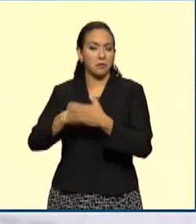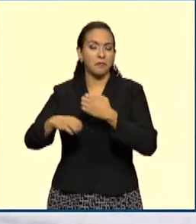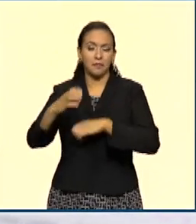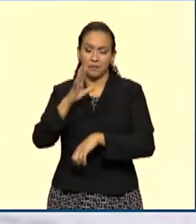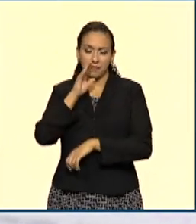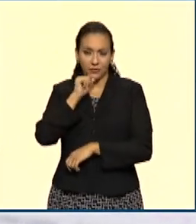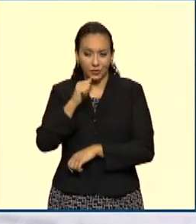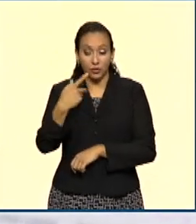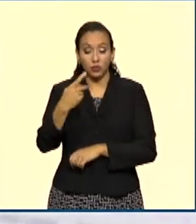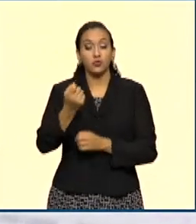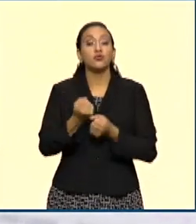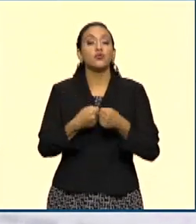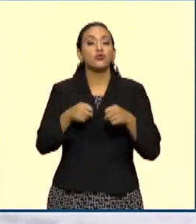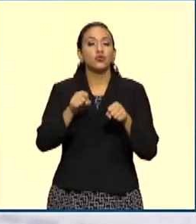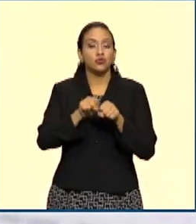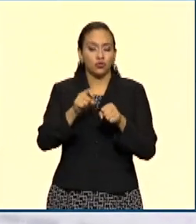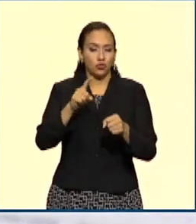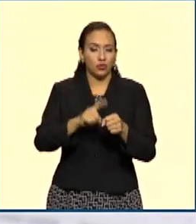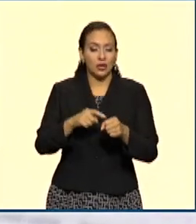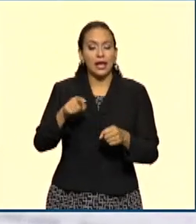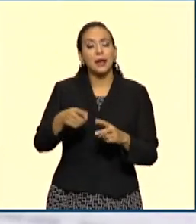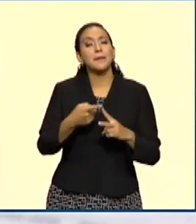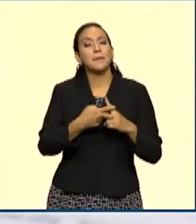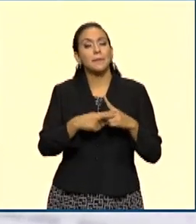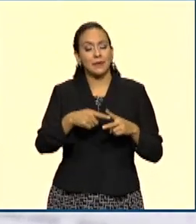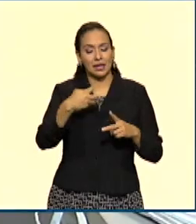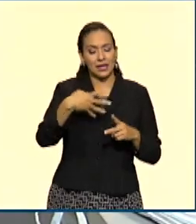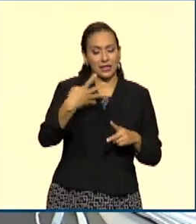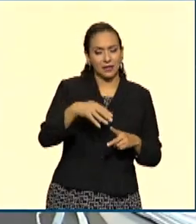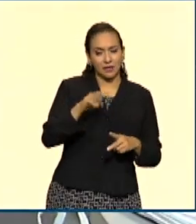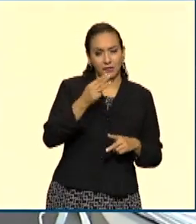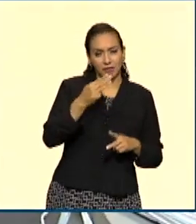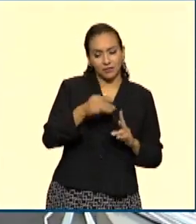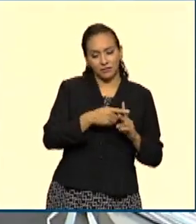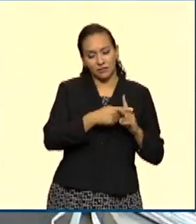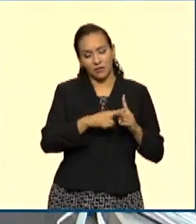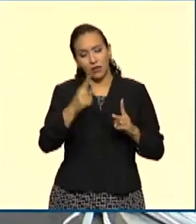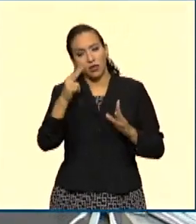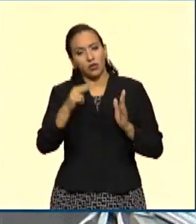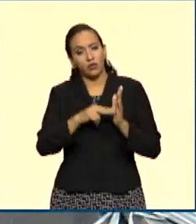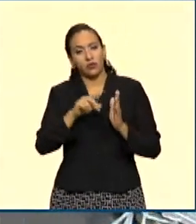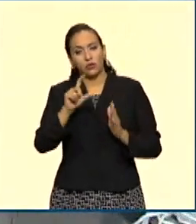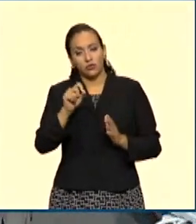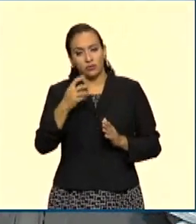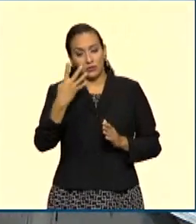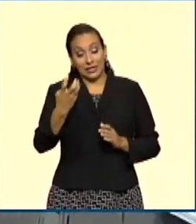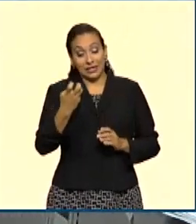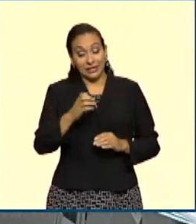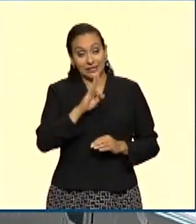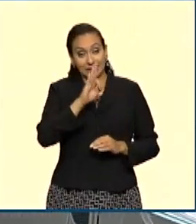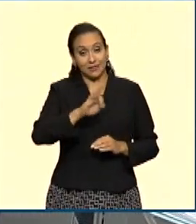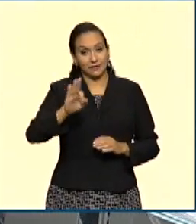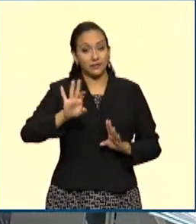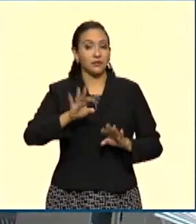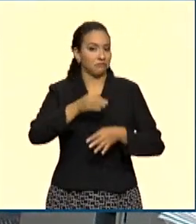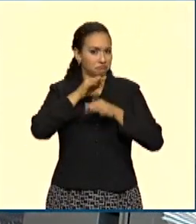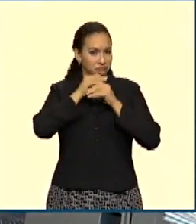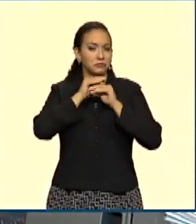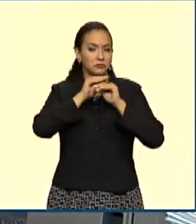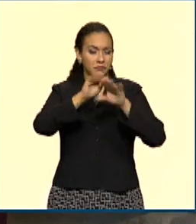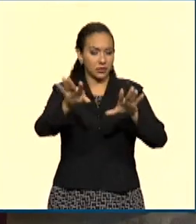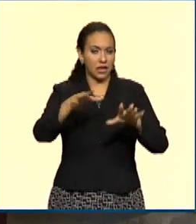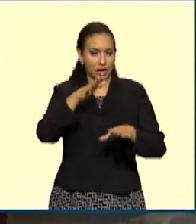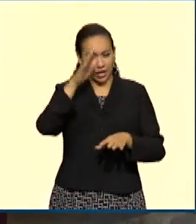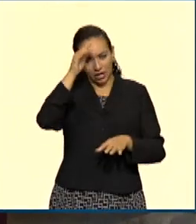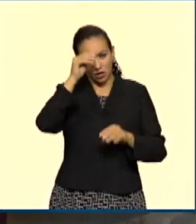socios comenzará a correr a partir de este martes 14 de mayo de 2024, fecha en que fue publicado el acuerdo